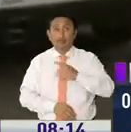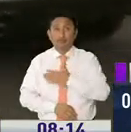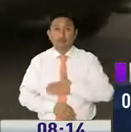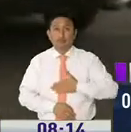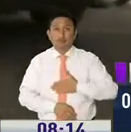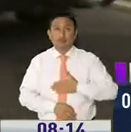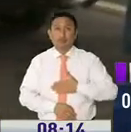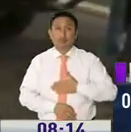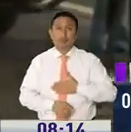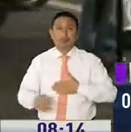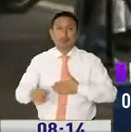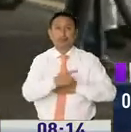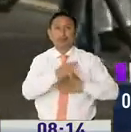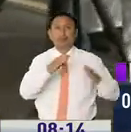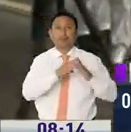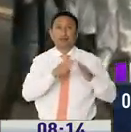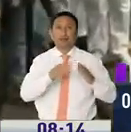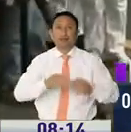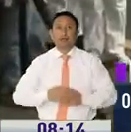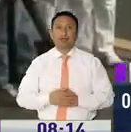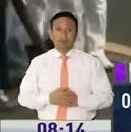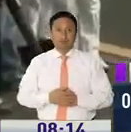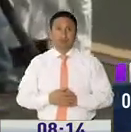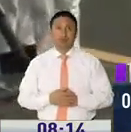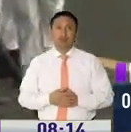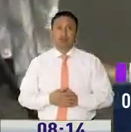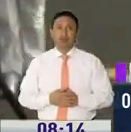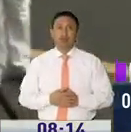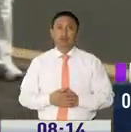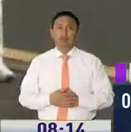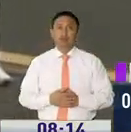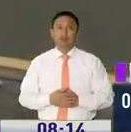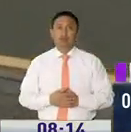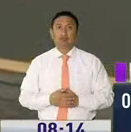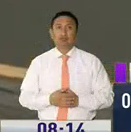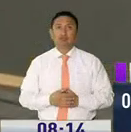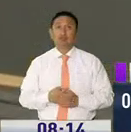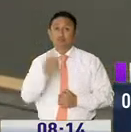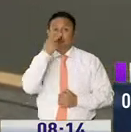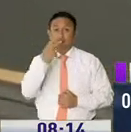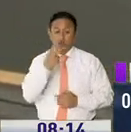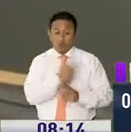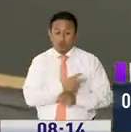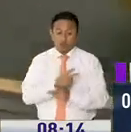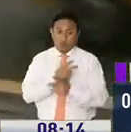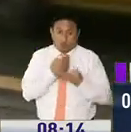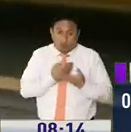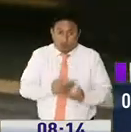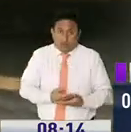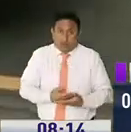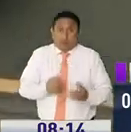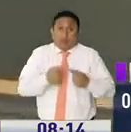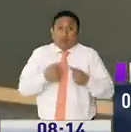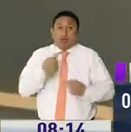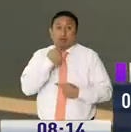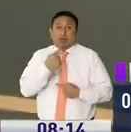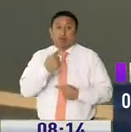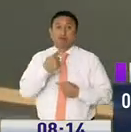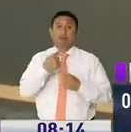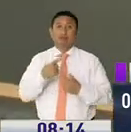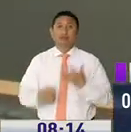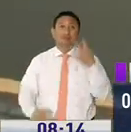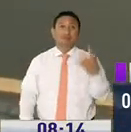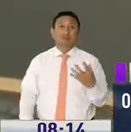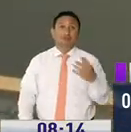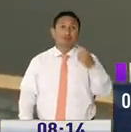regresan a sus casas, o al menos los que están habilitados para entrar ingresan con las protecciones del caso. Pero como le señalaba, la mascarilla tiene